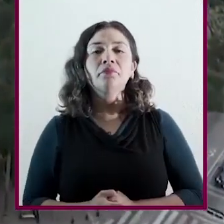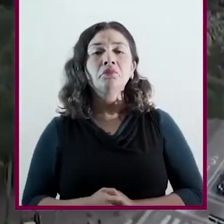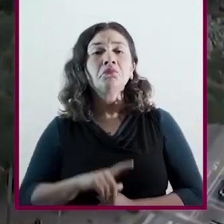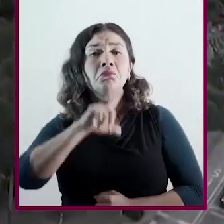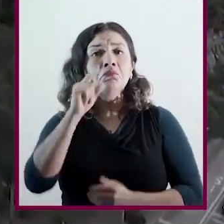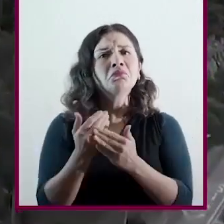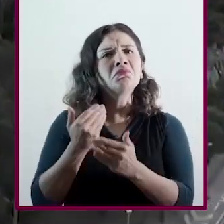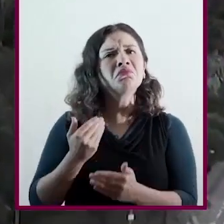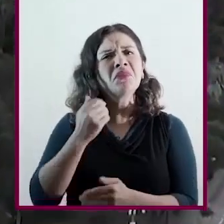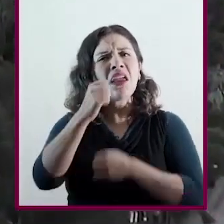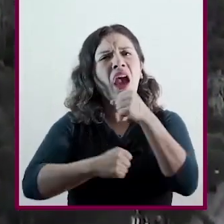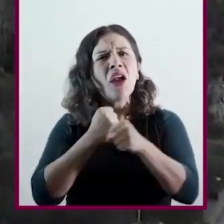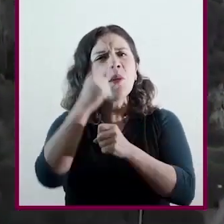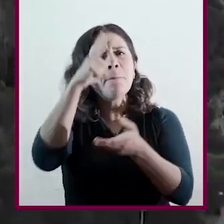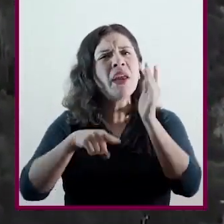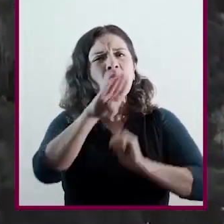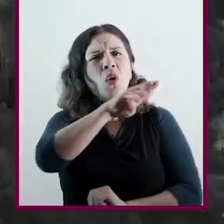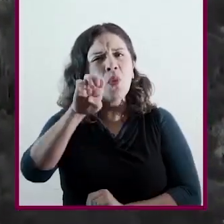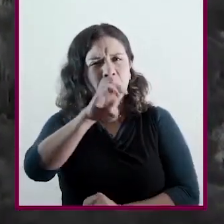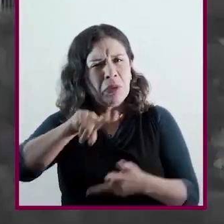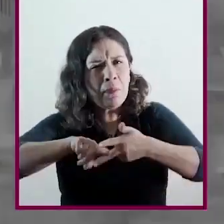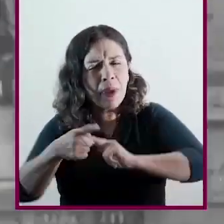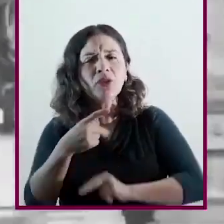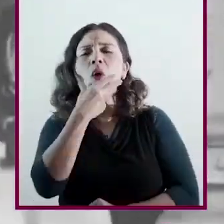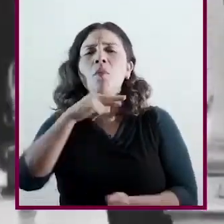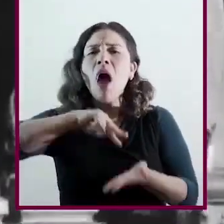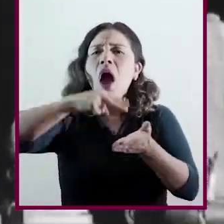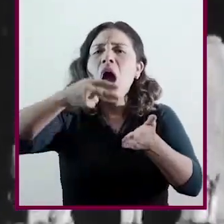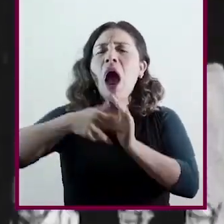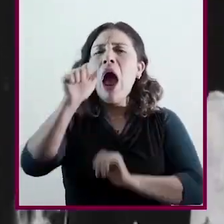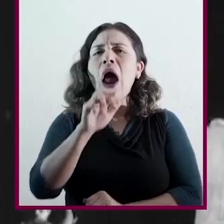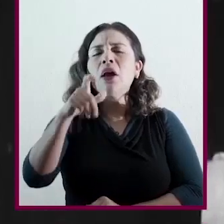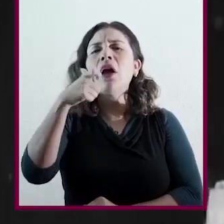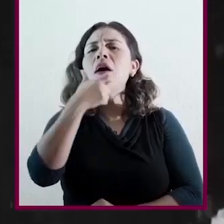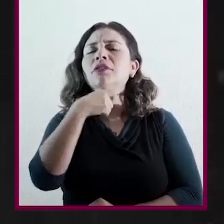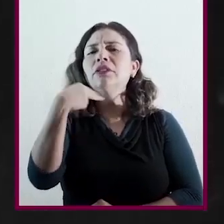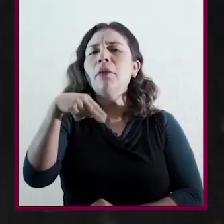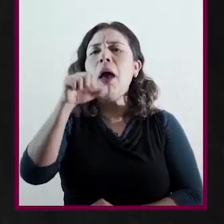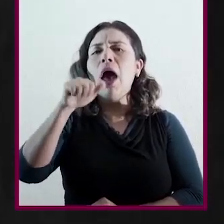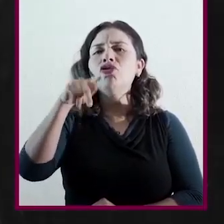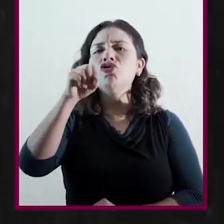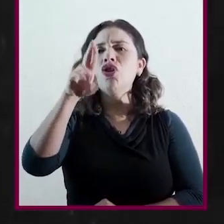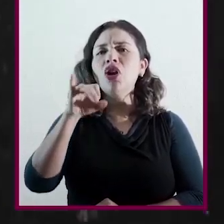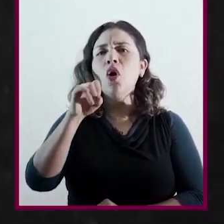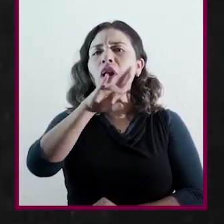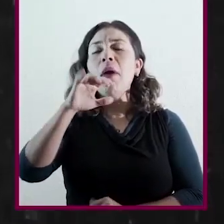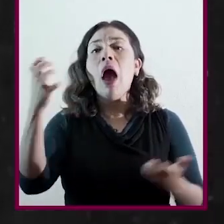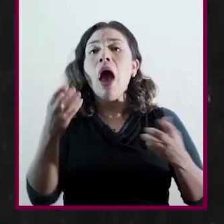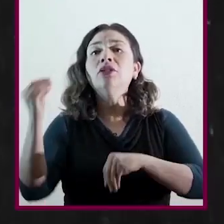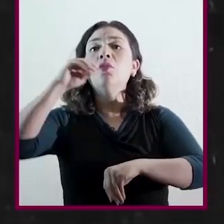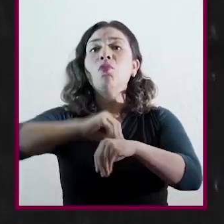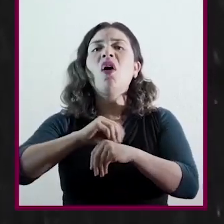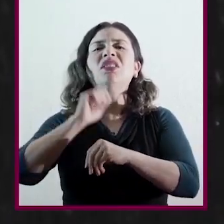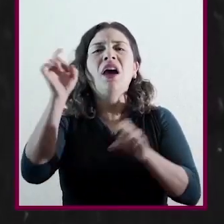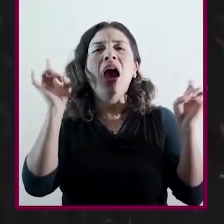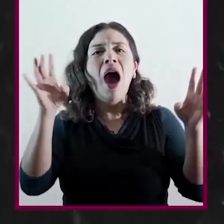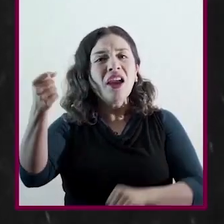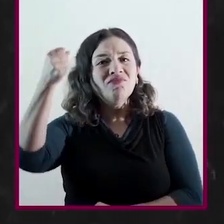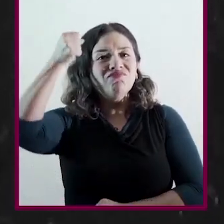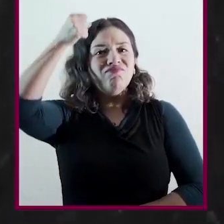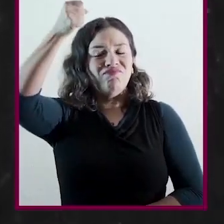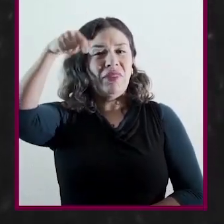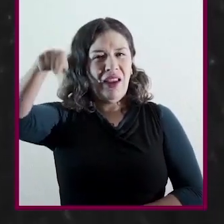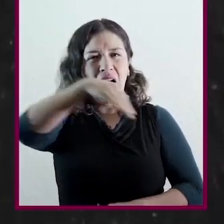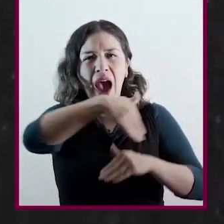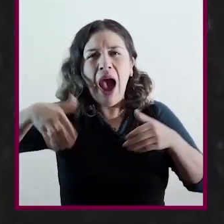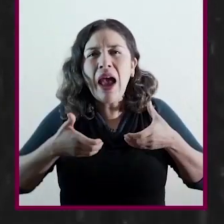A inicios del siglo XX, el arquitecto Antonio Rivas Mercado pasó a la historia al diseñar el Monumento a la Independencia, en el